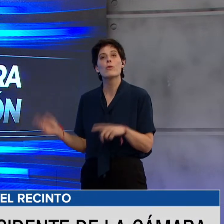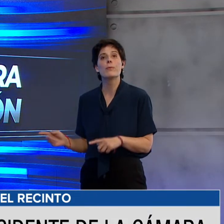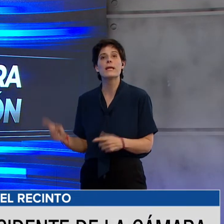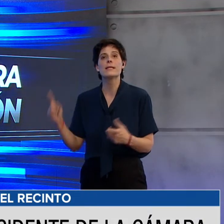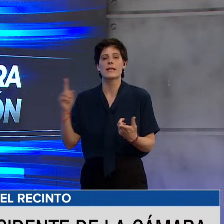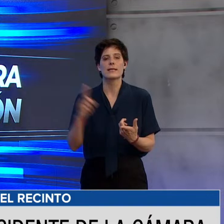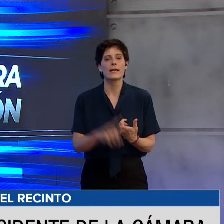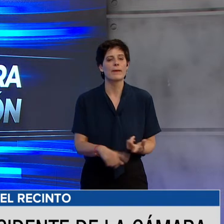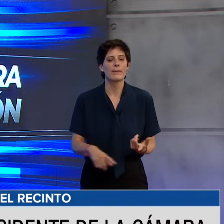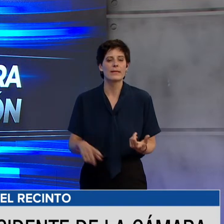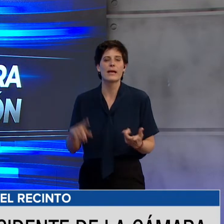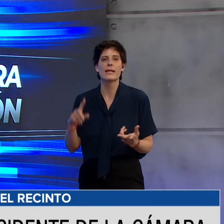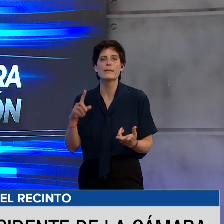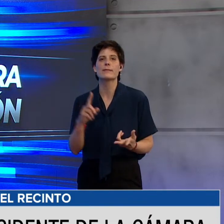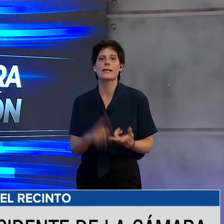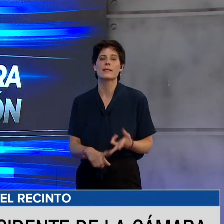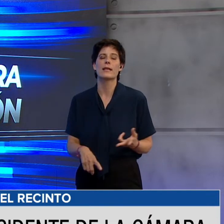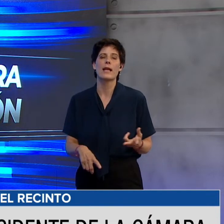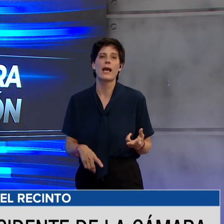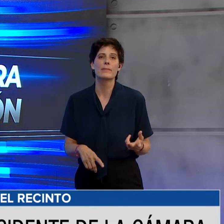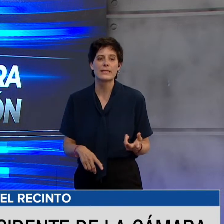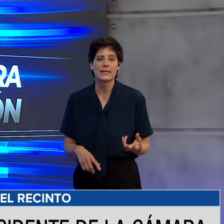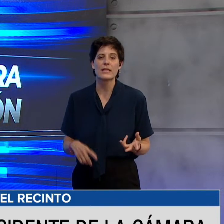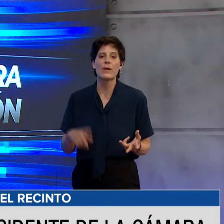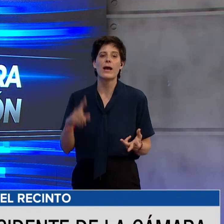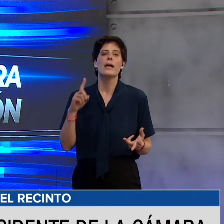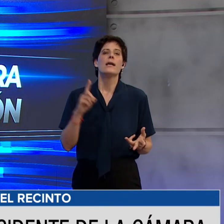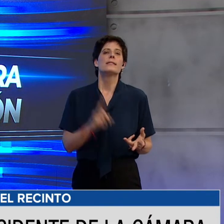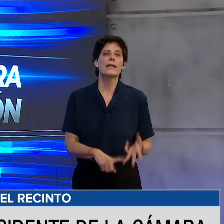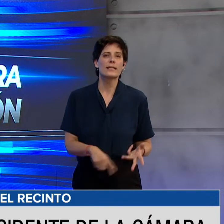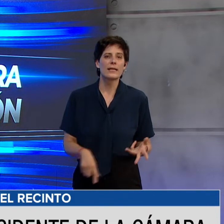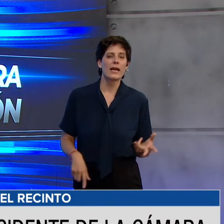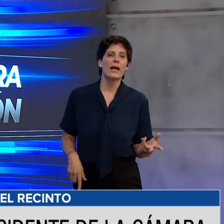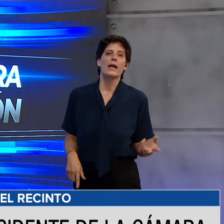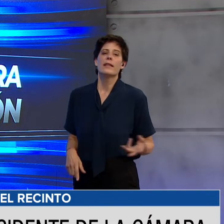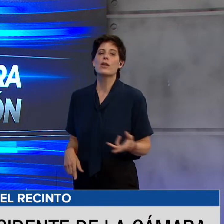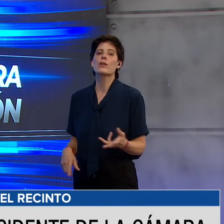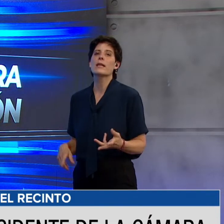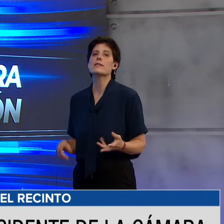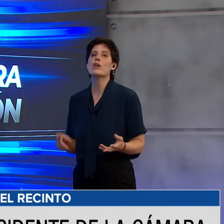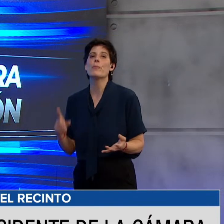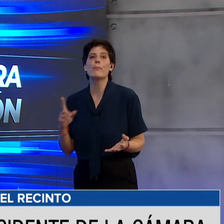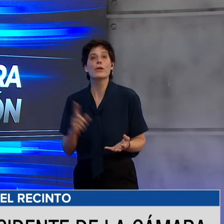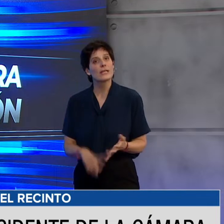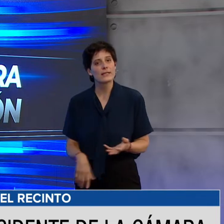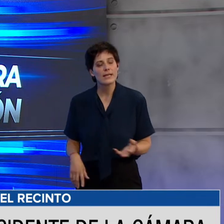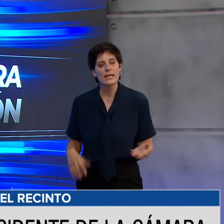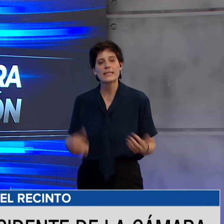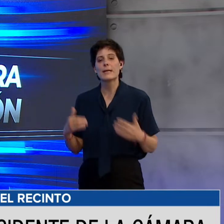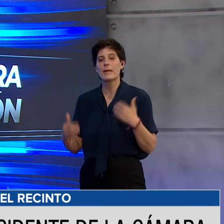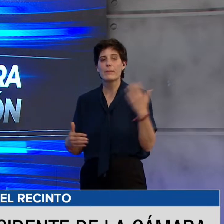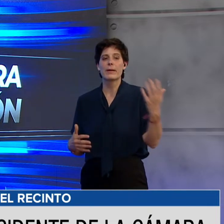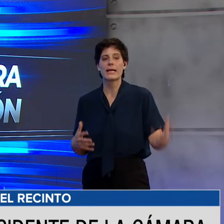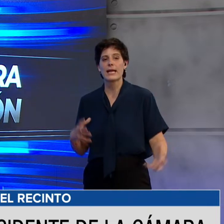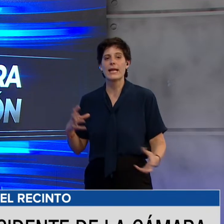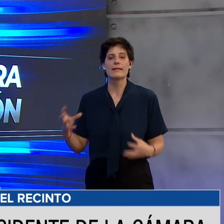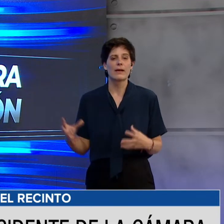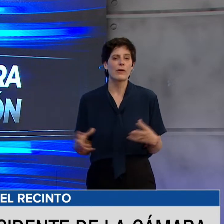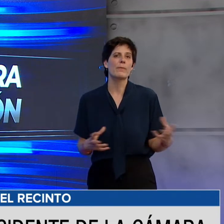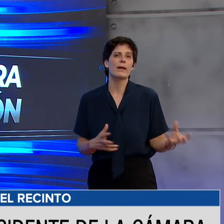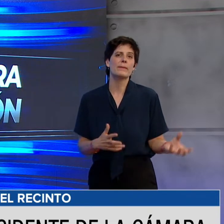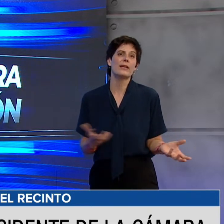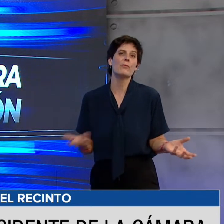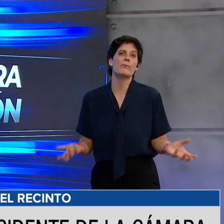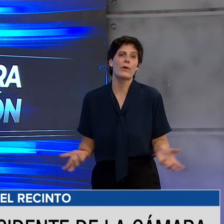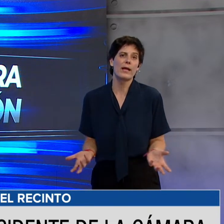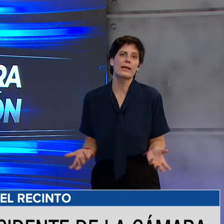cargos que cumplir: Secretaría Parlamentaria, Secretaría Administrativa, Secretaría de Coordinación, prosecretarías también, para que el